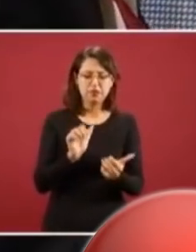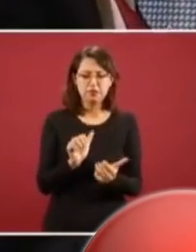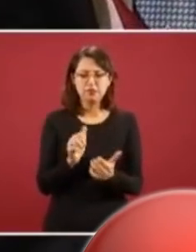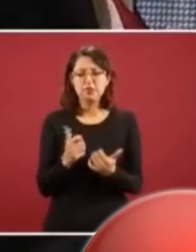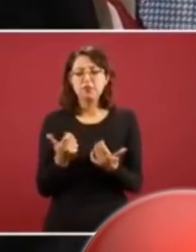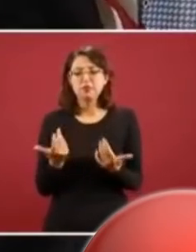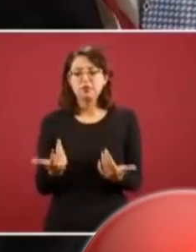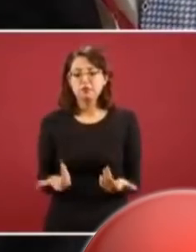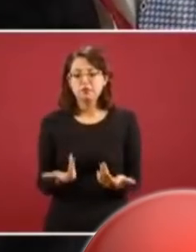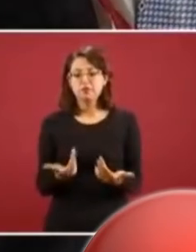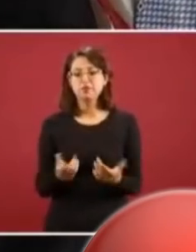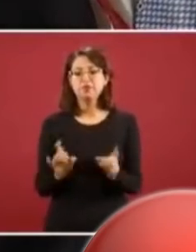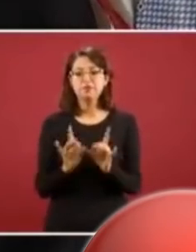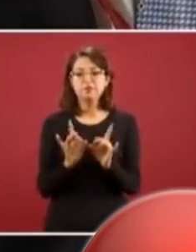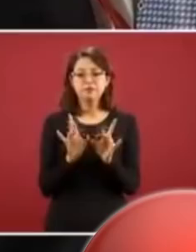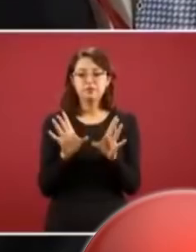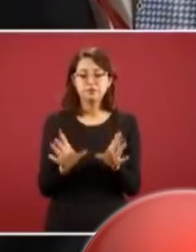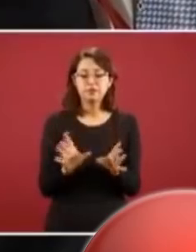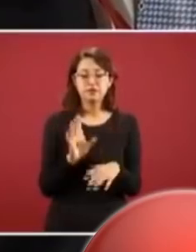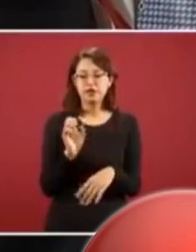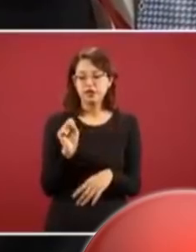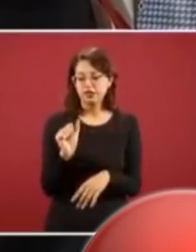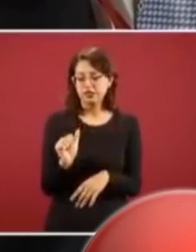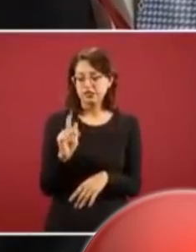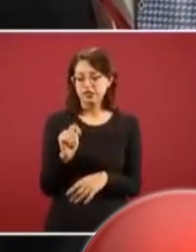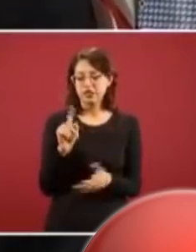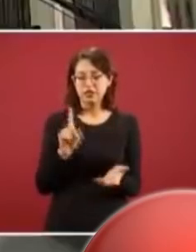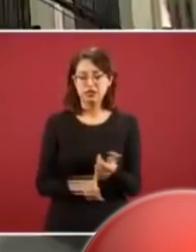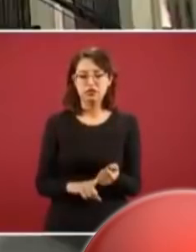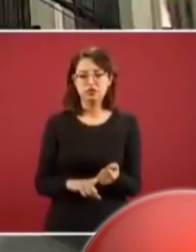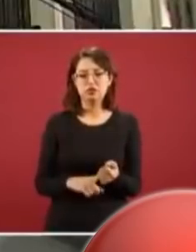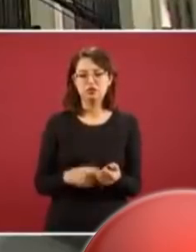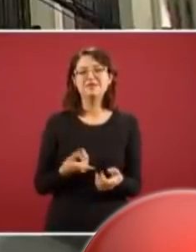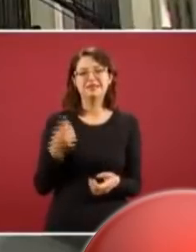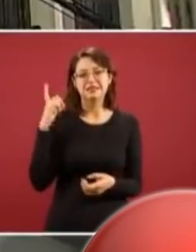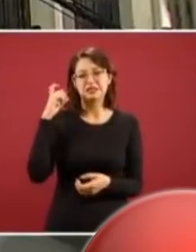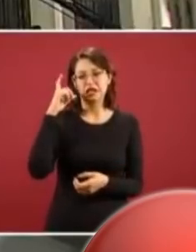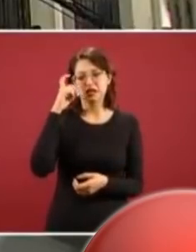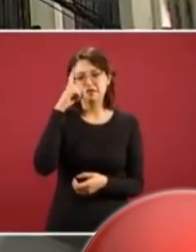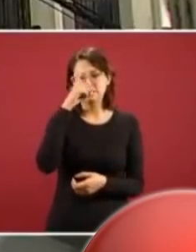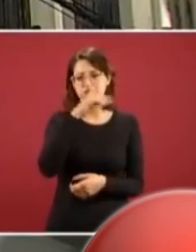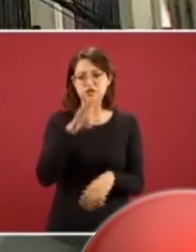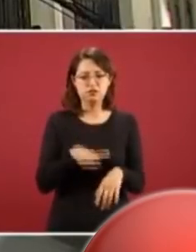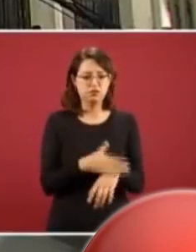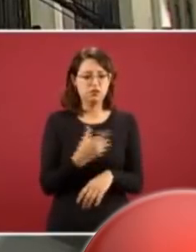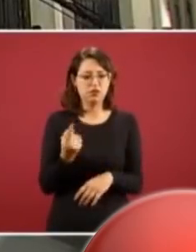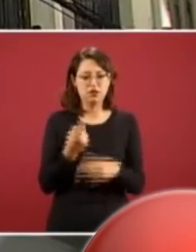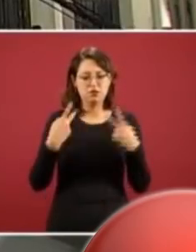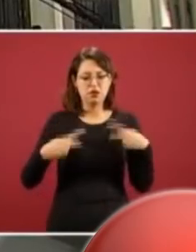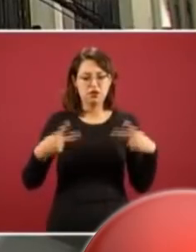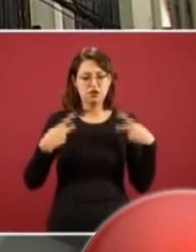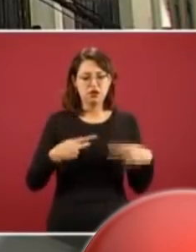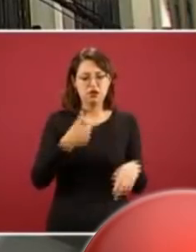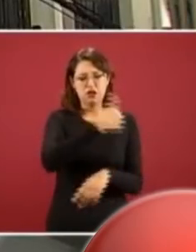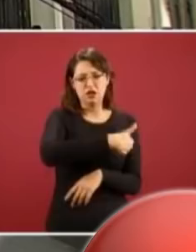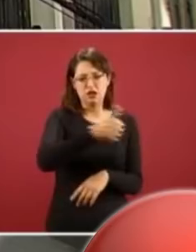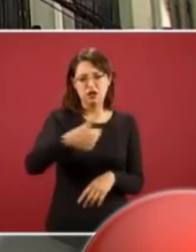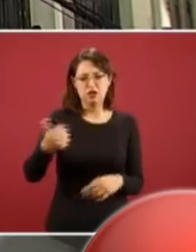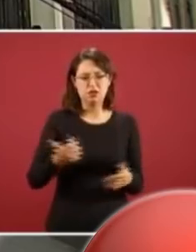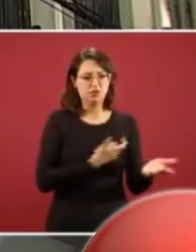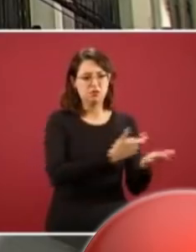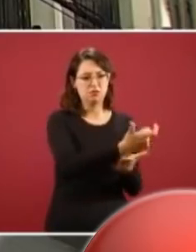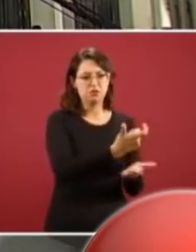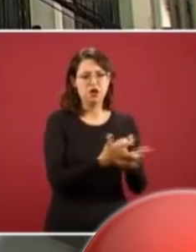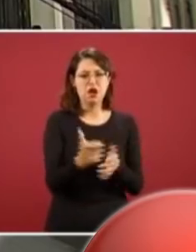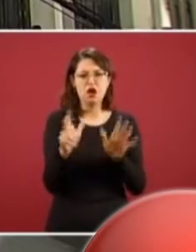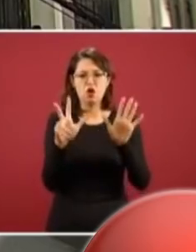Entonces, la situación en el SAT es un poco complicada porque además cada uno de los ejecutivos gana 8,000 pesos, presidente.